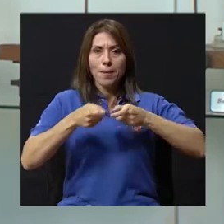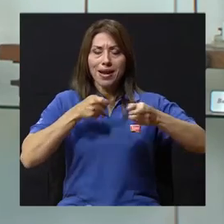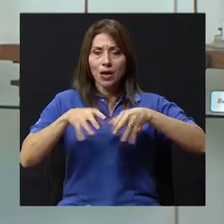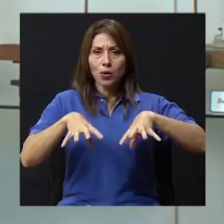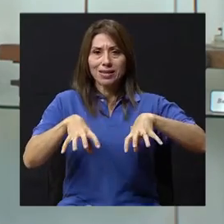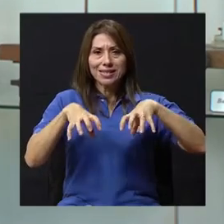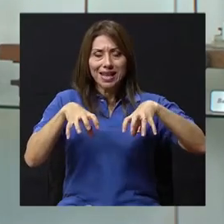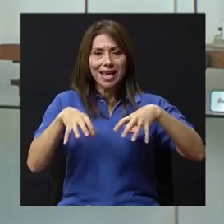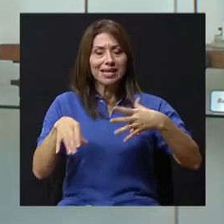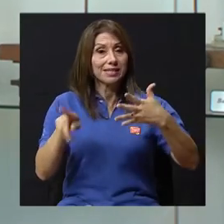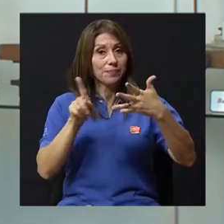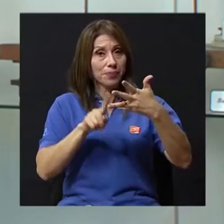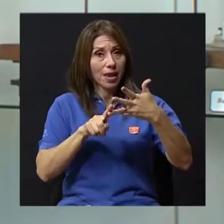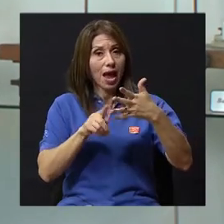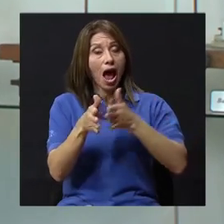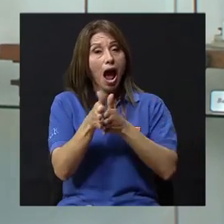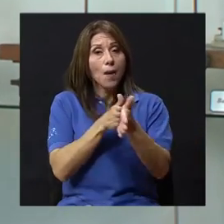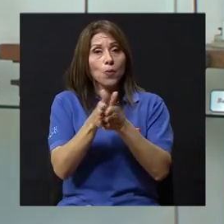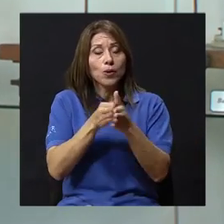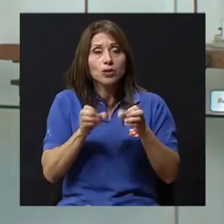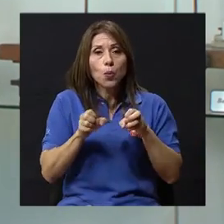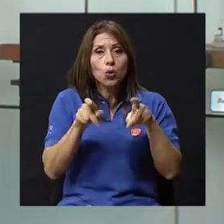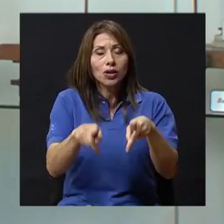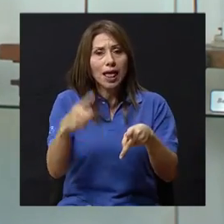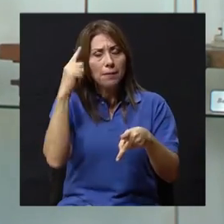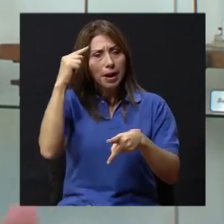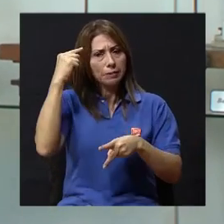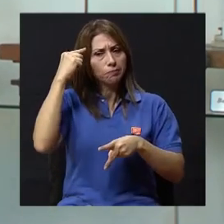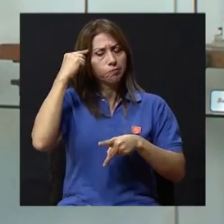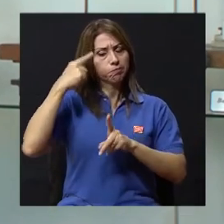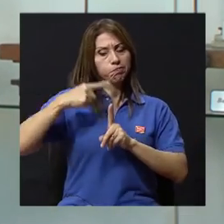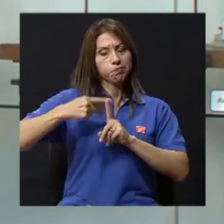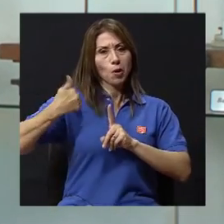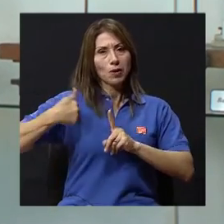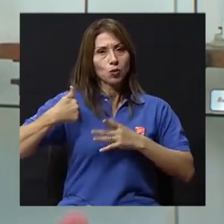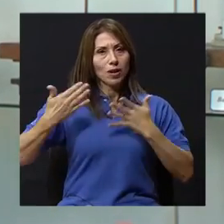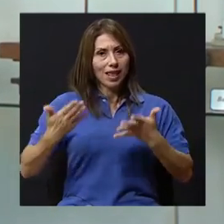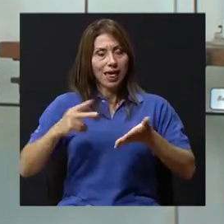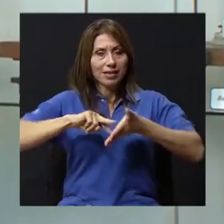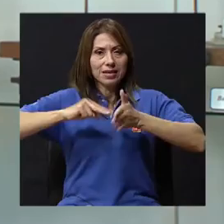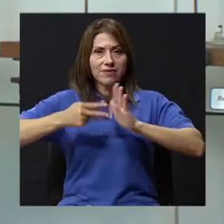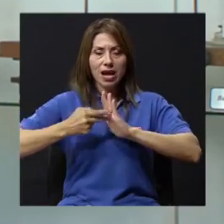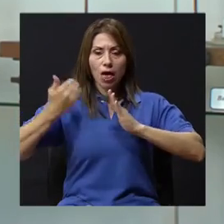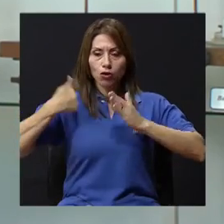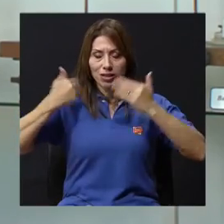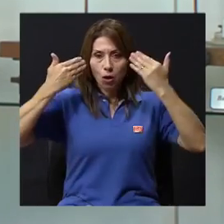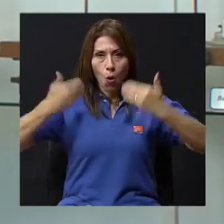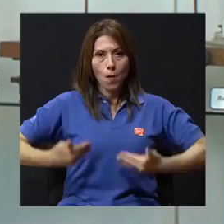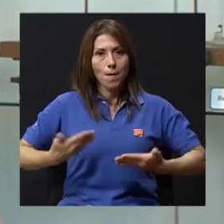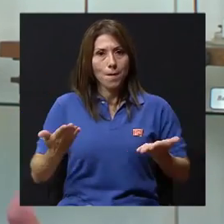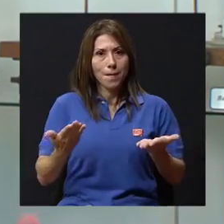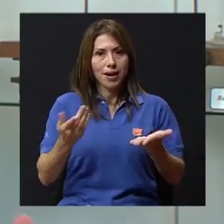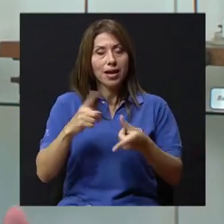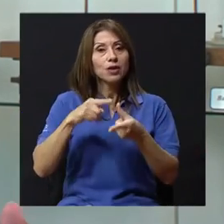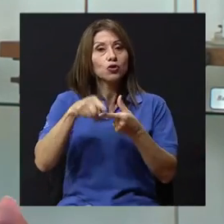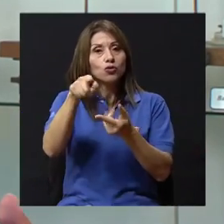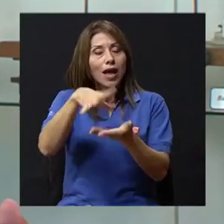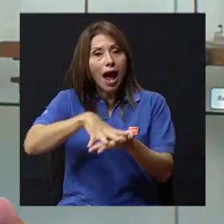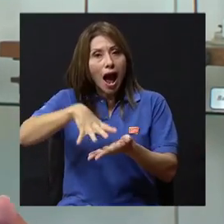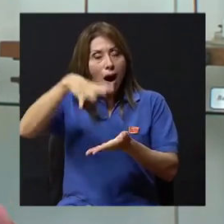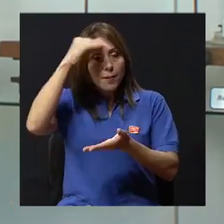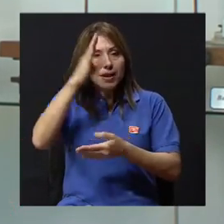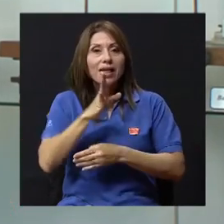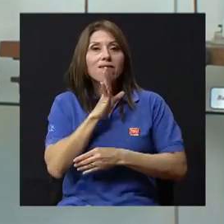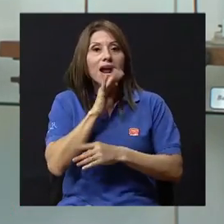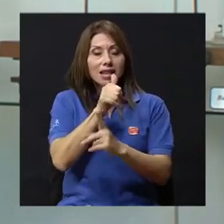manejo del estrés. Aproveche esta oportunidad para replantearse su masculinidad, el significado de ser hombre, y entonces aprenda